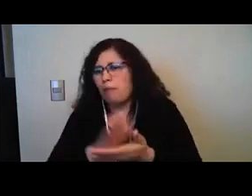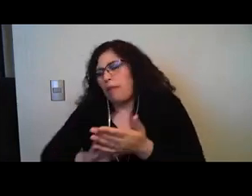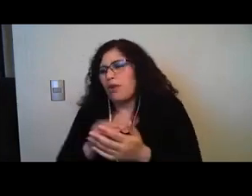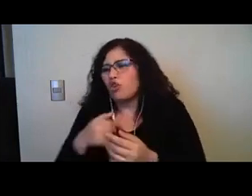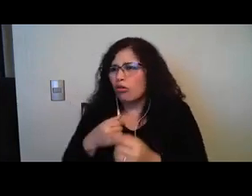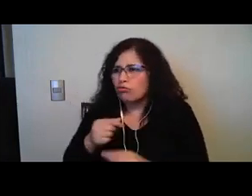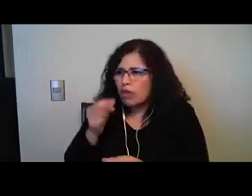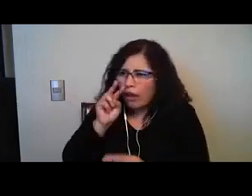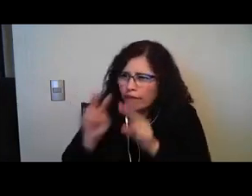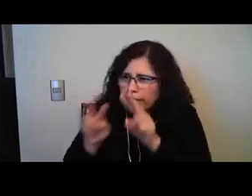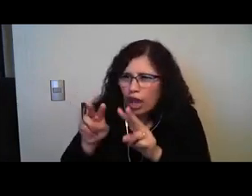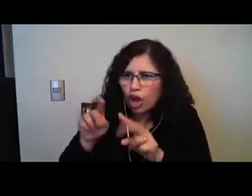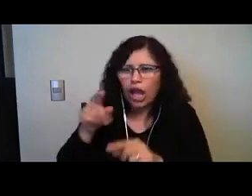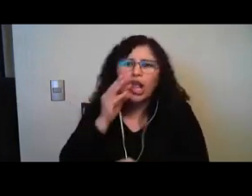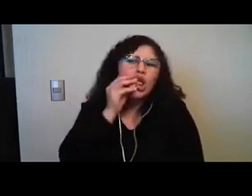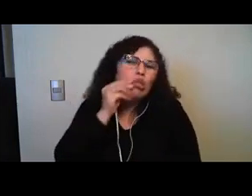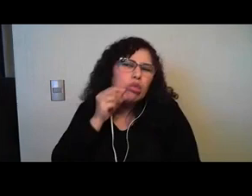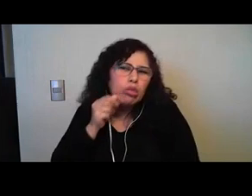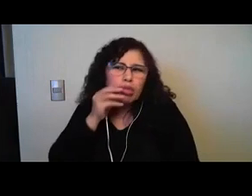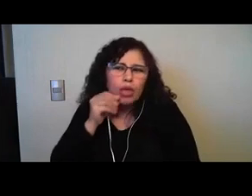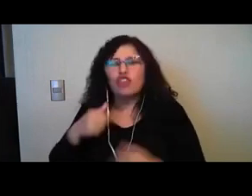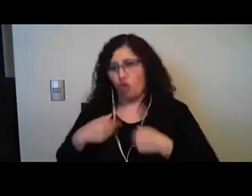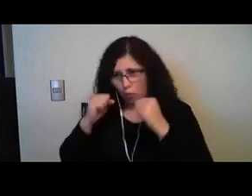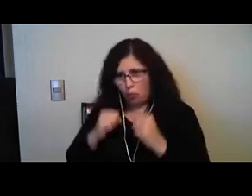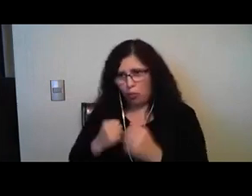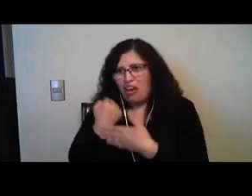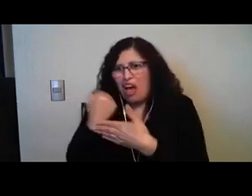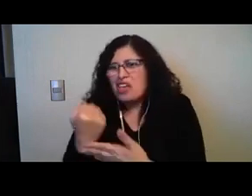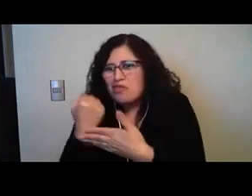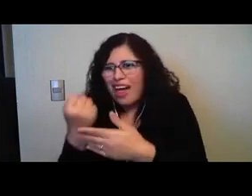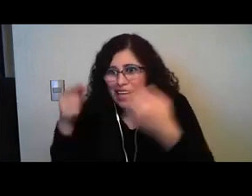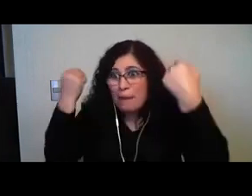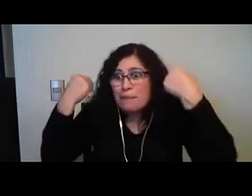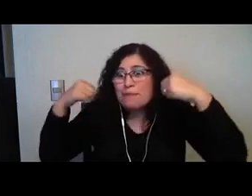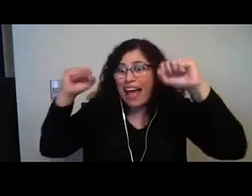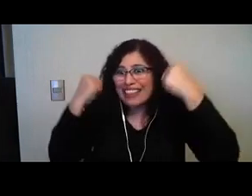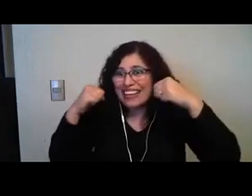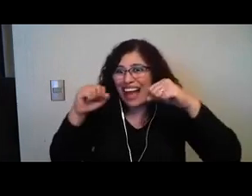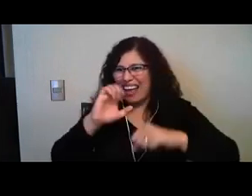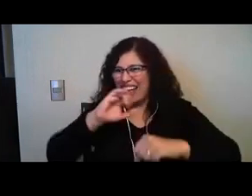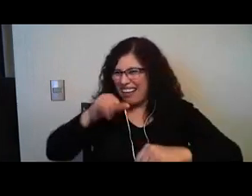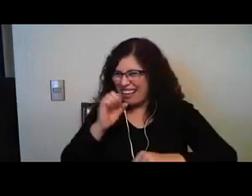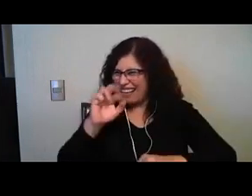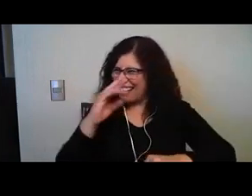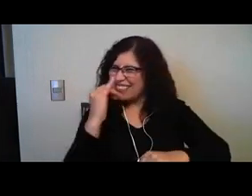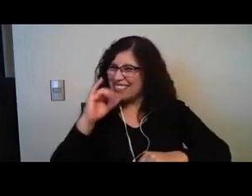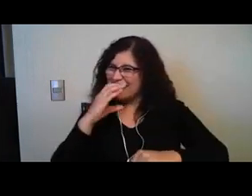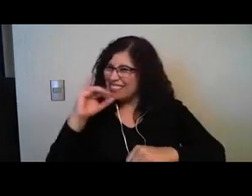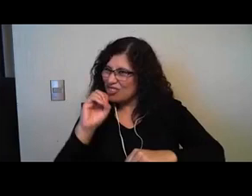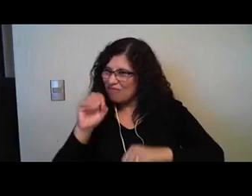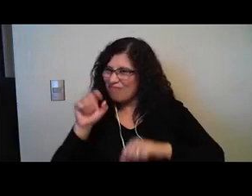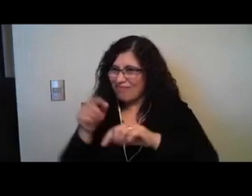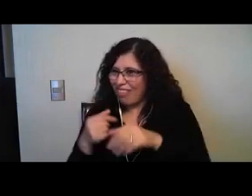hay ejercicios que se pueden recomendar para favorecer justamente el que las personas puedan ingerir su propia